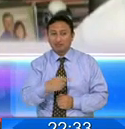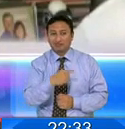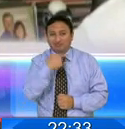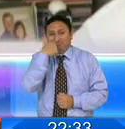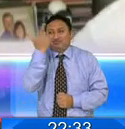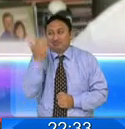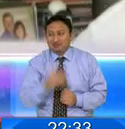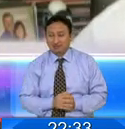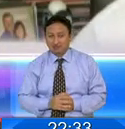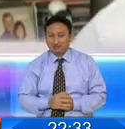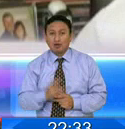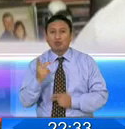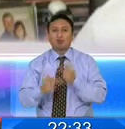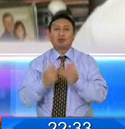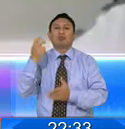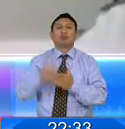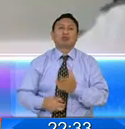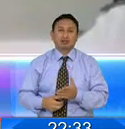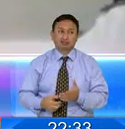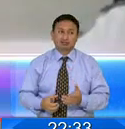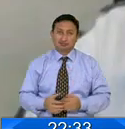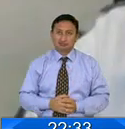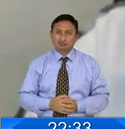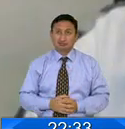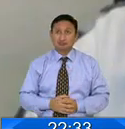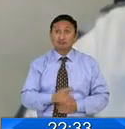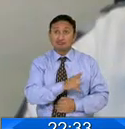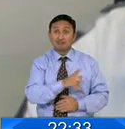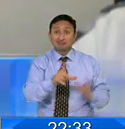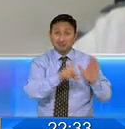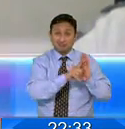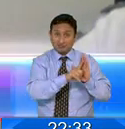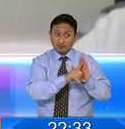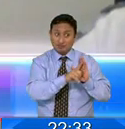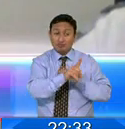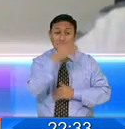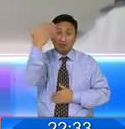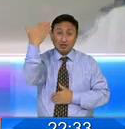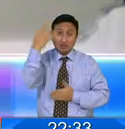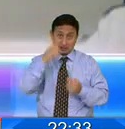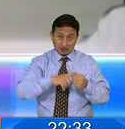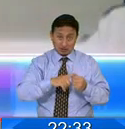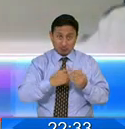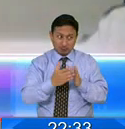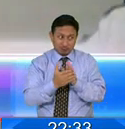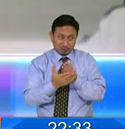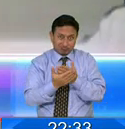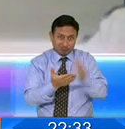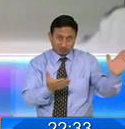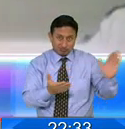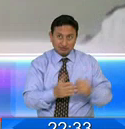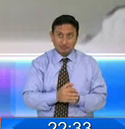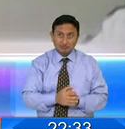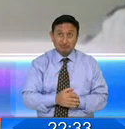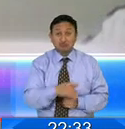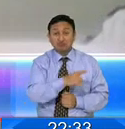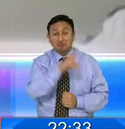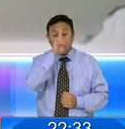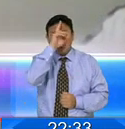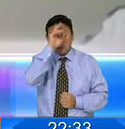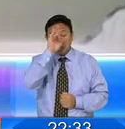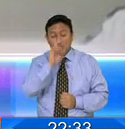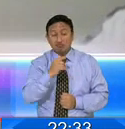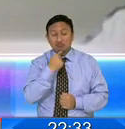como procedimientos sancionatorios. No son legítimas porque el alcalde de Quito ya fue removido. Artimañas que le han